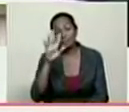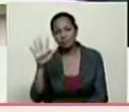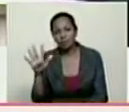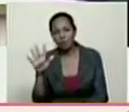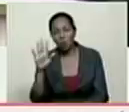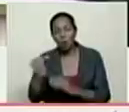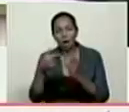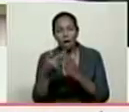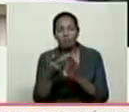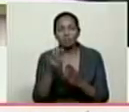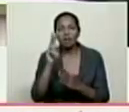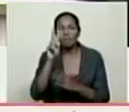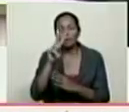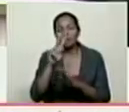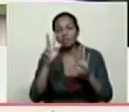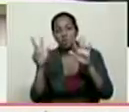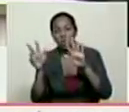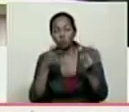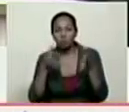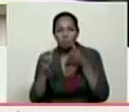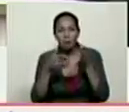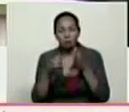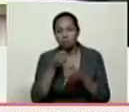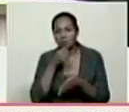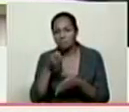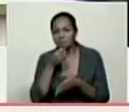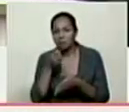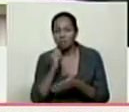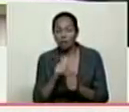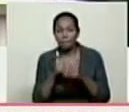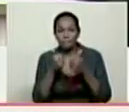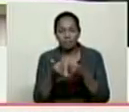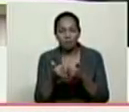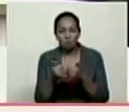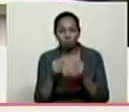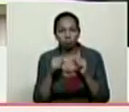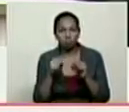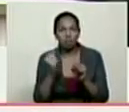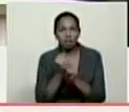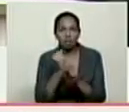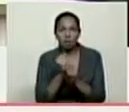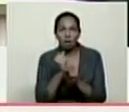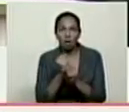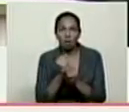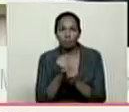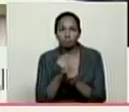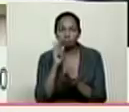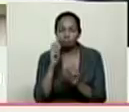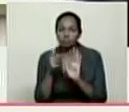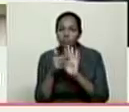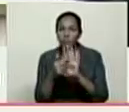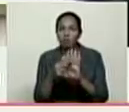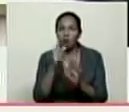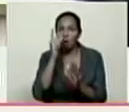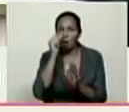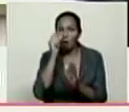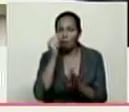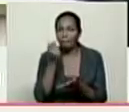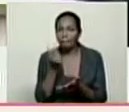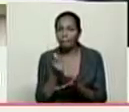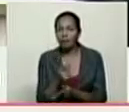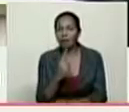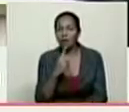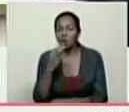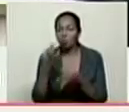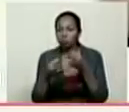se iniciaron las entrevistas a aquellas personas que estaban allí, aparece este individuo que es